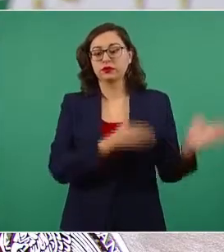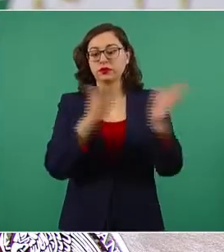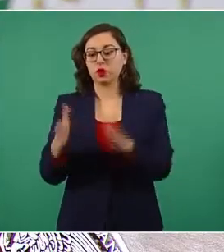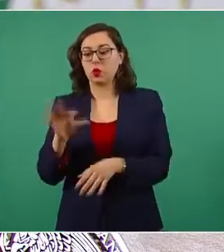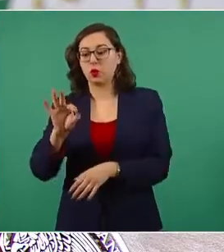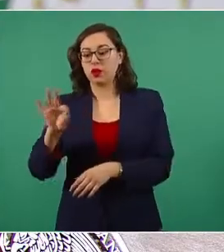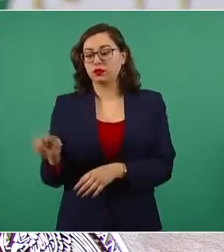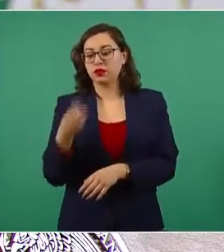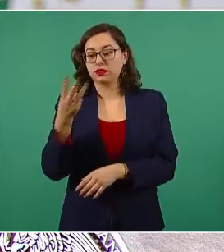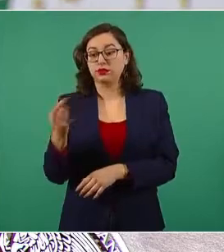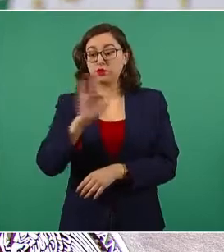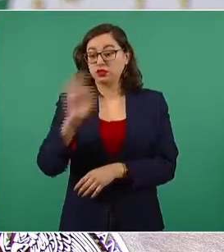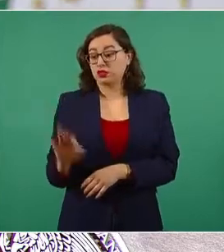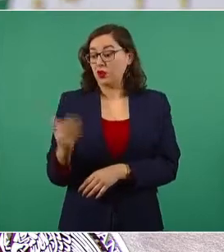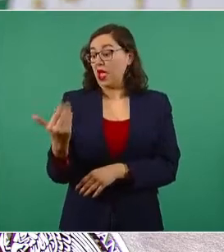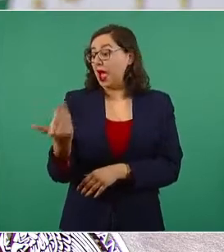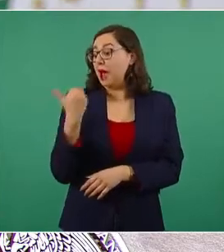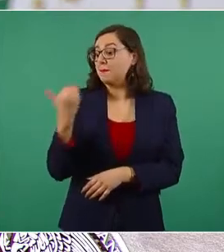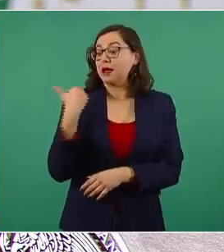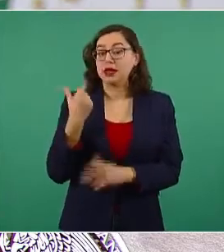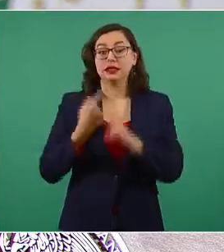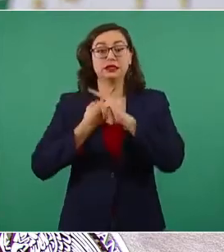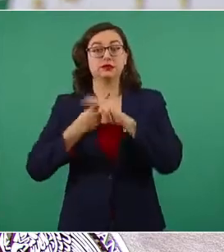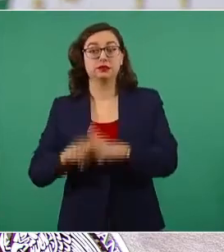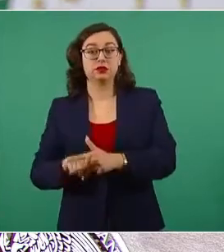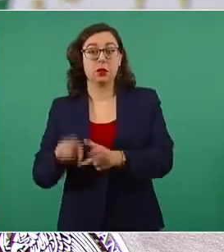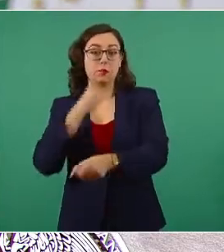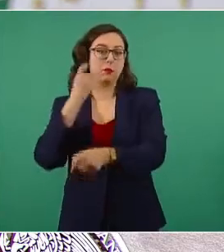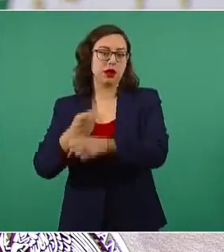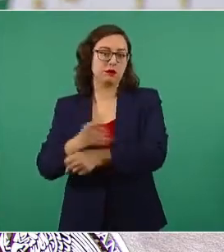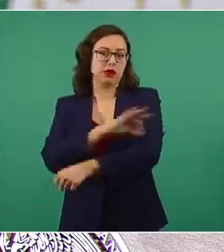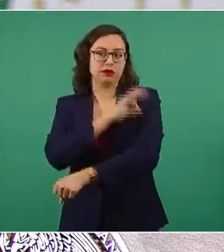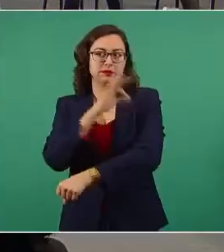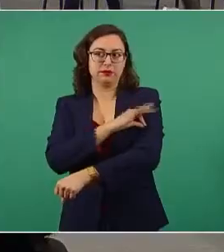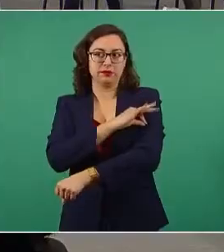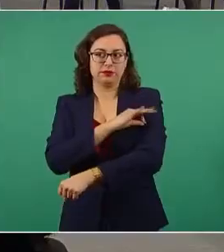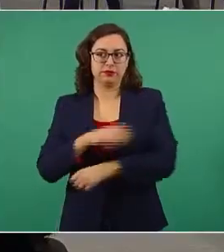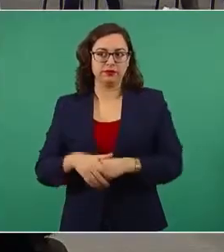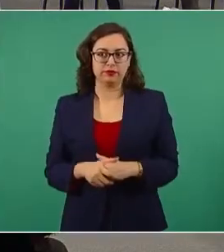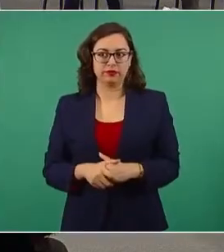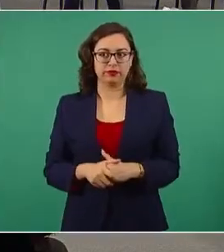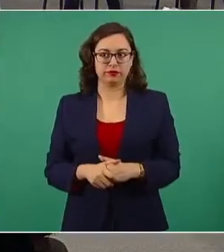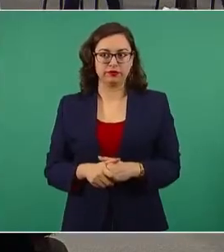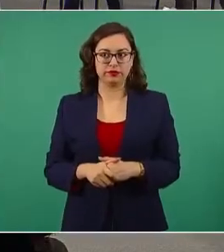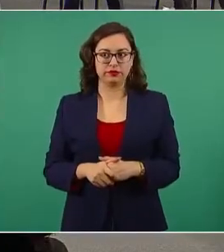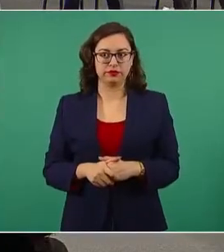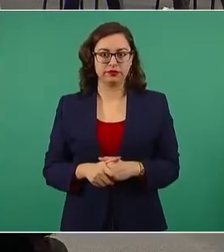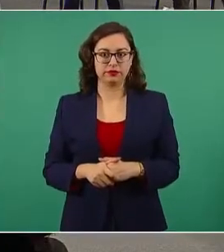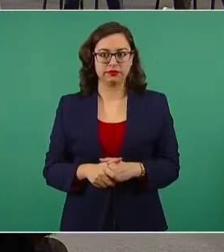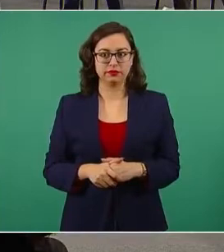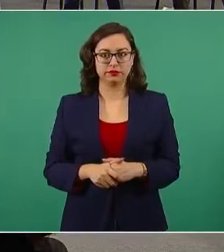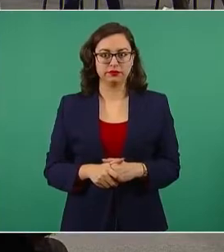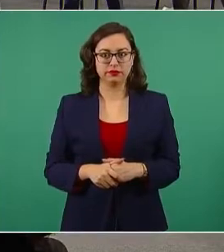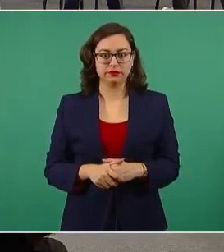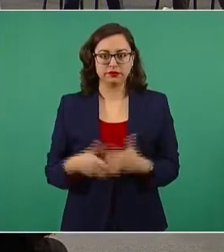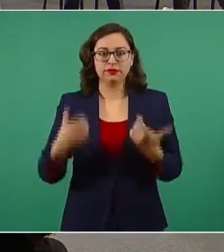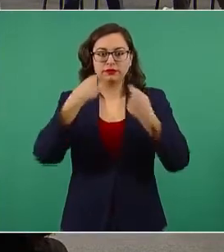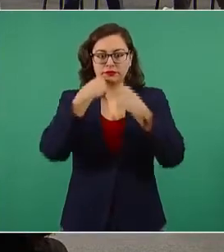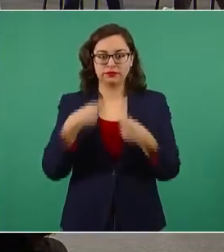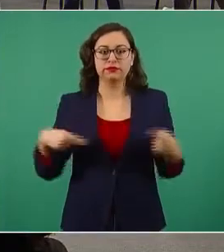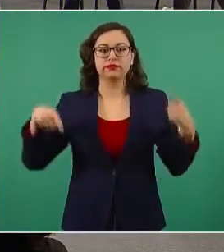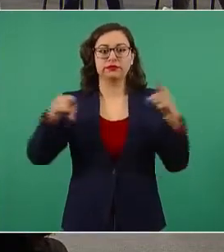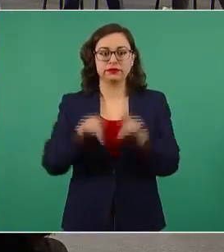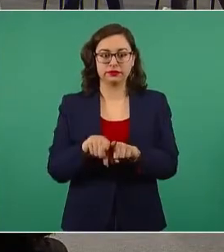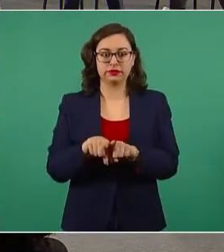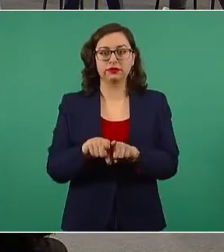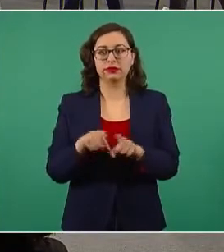esquemas recientes y por lo tanto de momento solo tienen la primera dosis. Podemos ver también algunos detalles con el